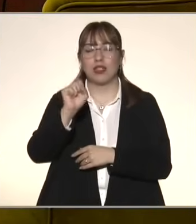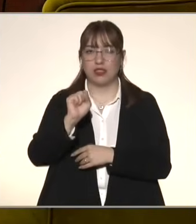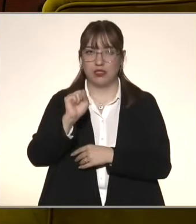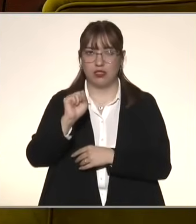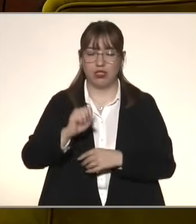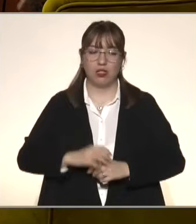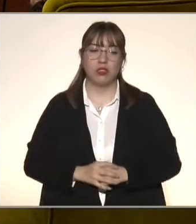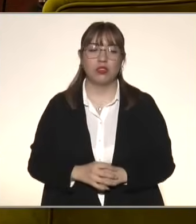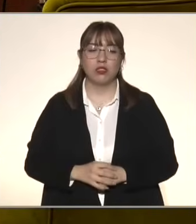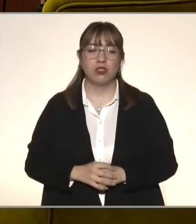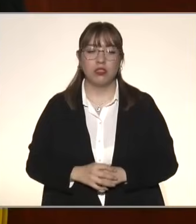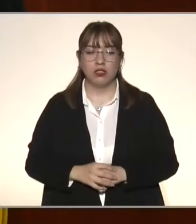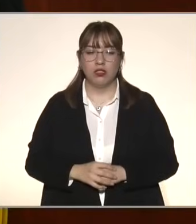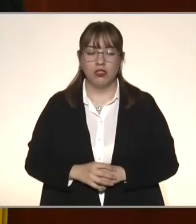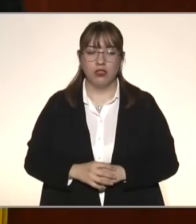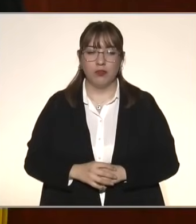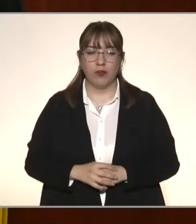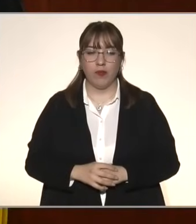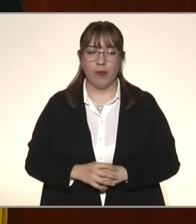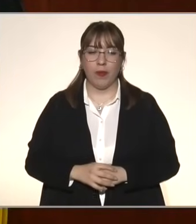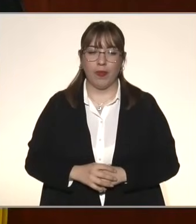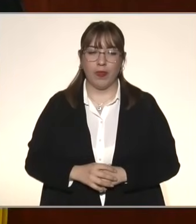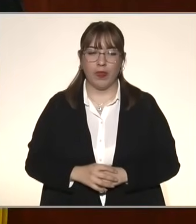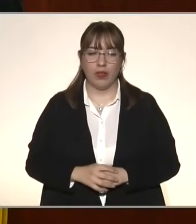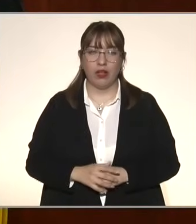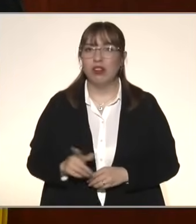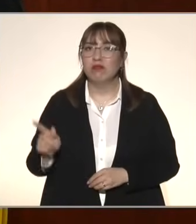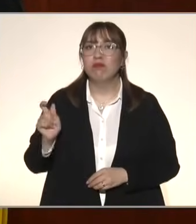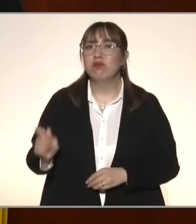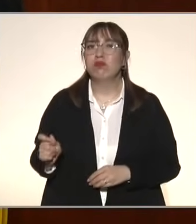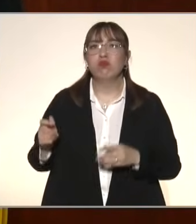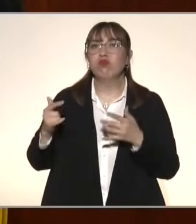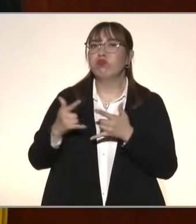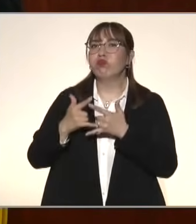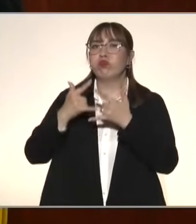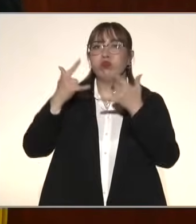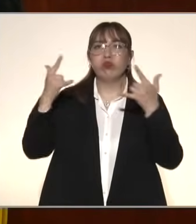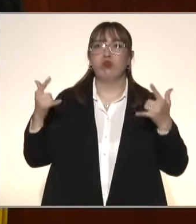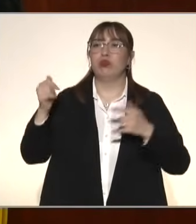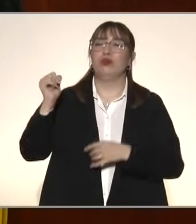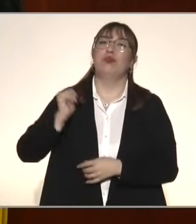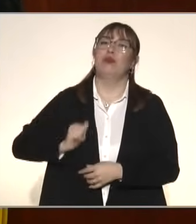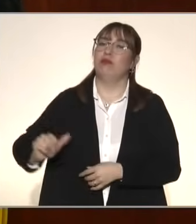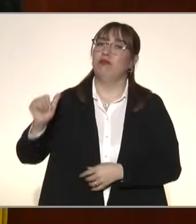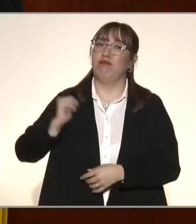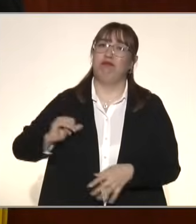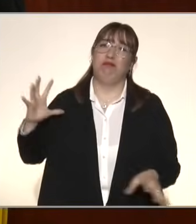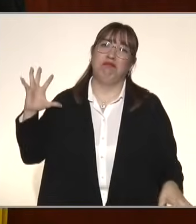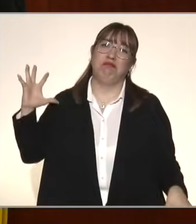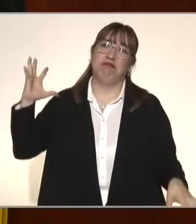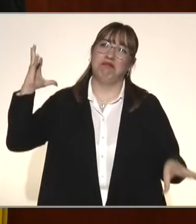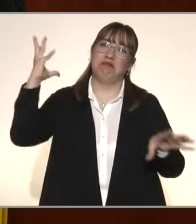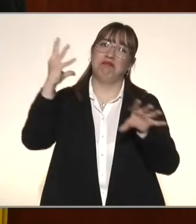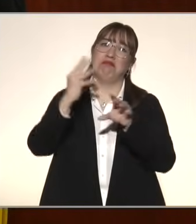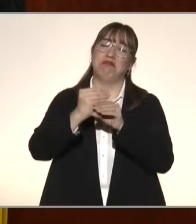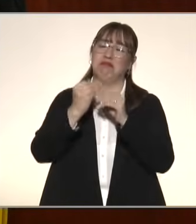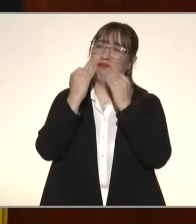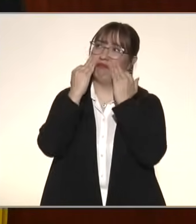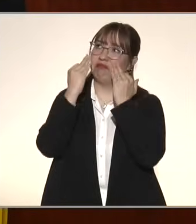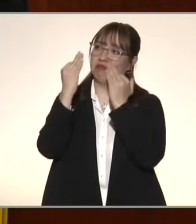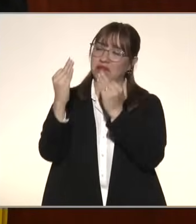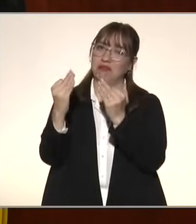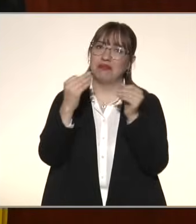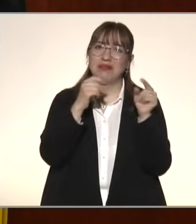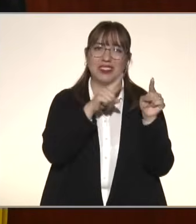ritual que es como, eso sí es histórico, ¿no? O sea, si nosotros hacemos un recuento en la historia, nos damos cuenta que